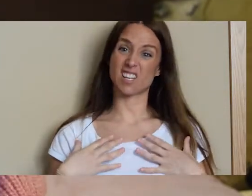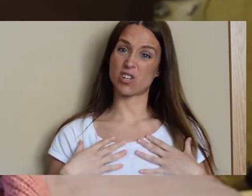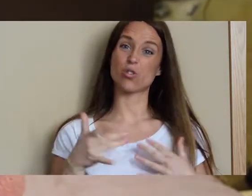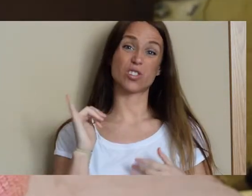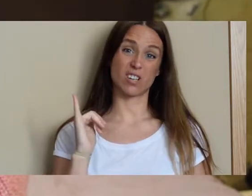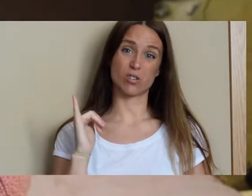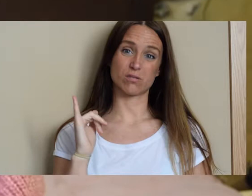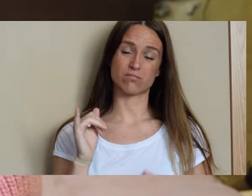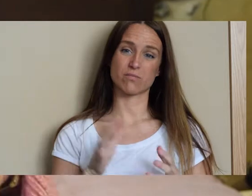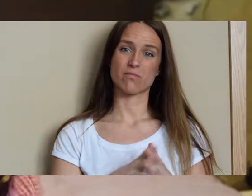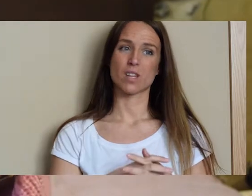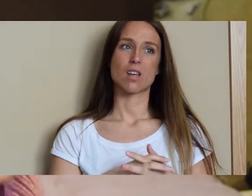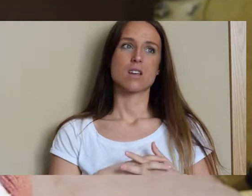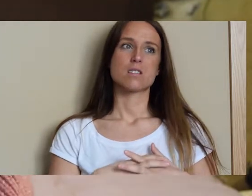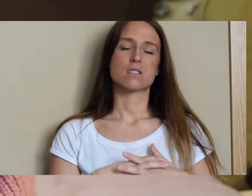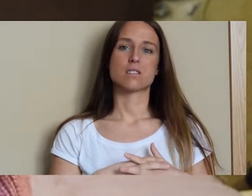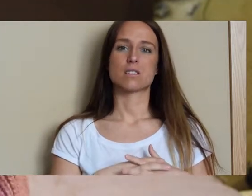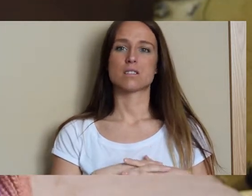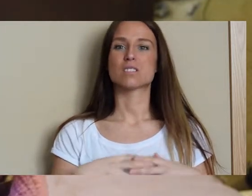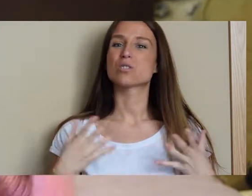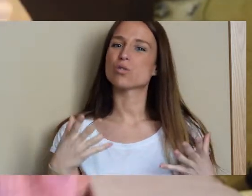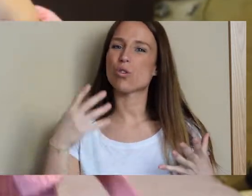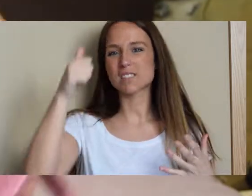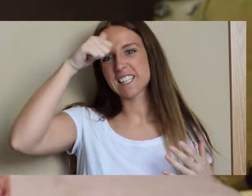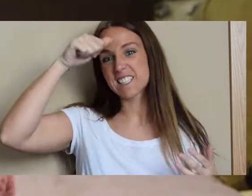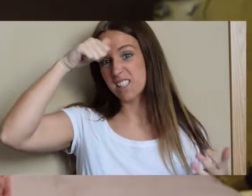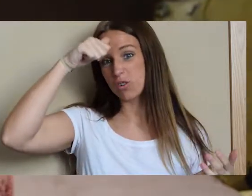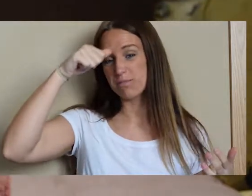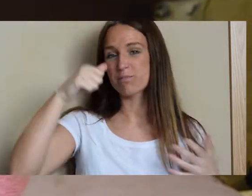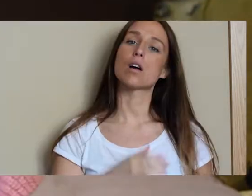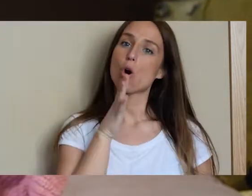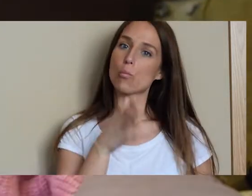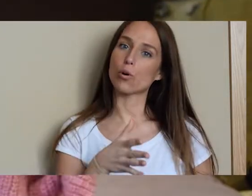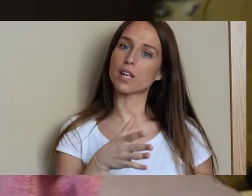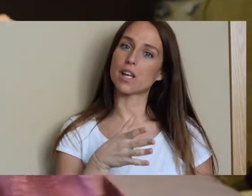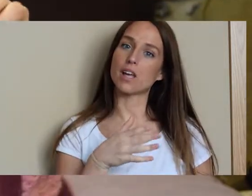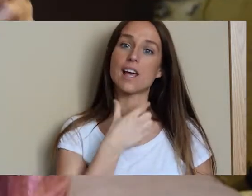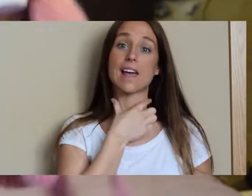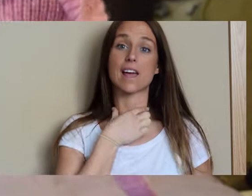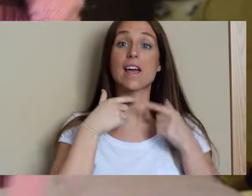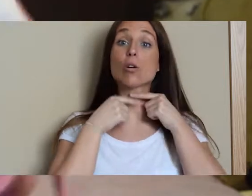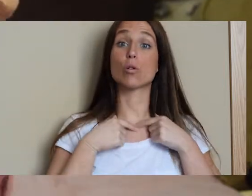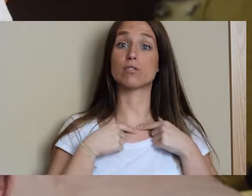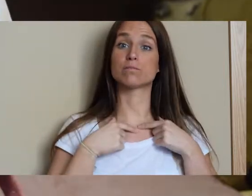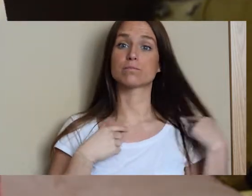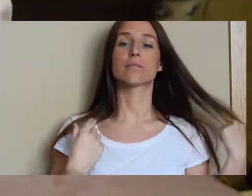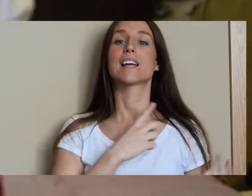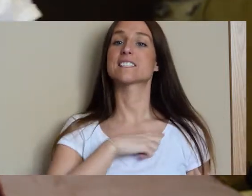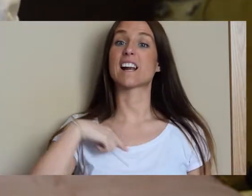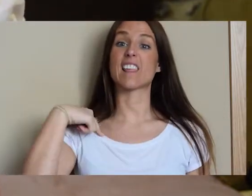básicas que tengo siempre suelen ser un poquito más grandes, me las compro de chico. No me gustan los picos, que suelen tenerlas de chica. Y esta pues,